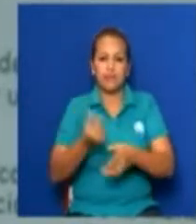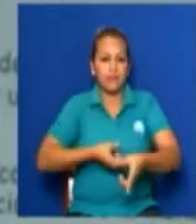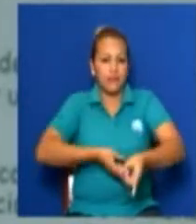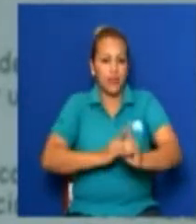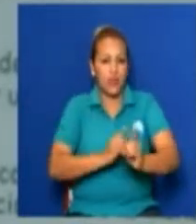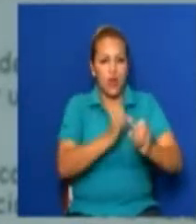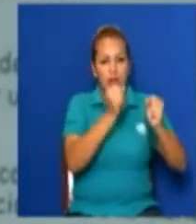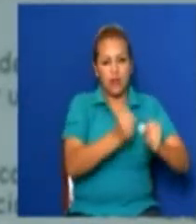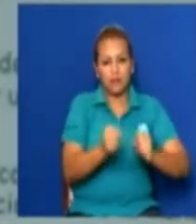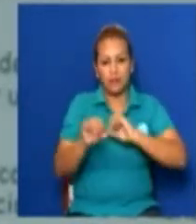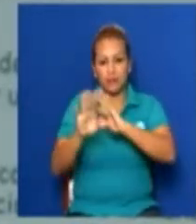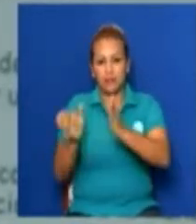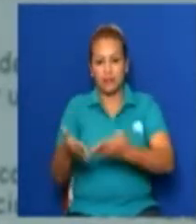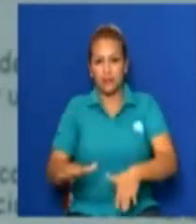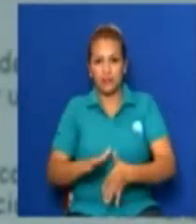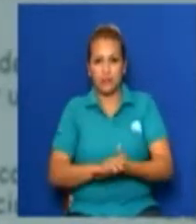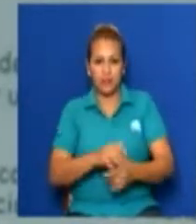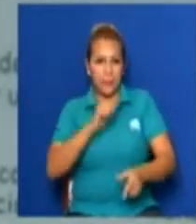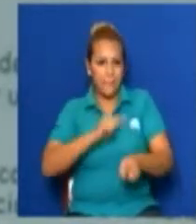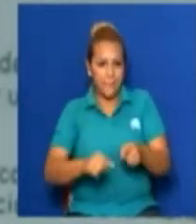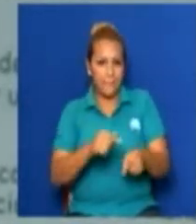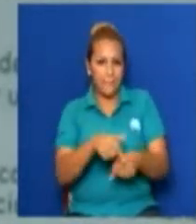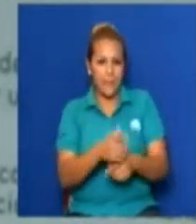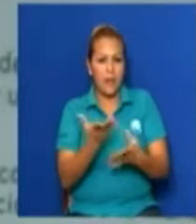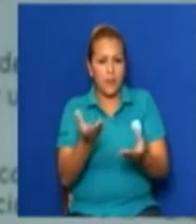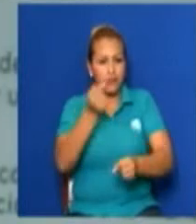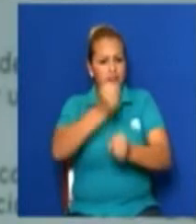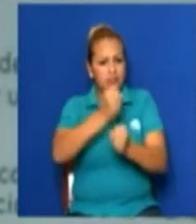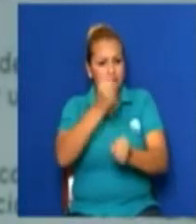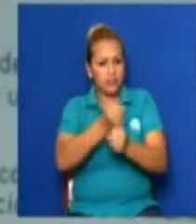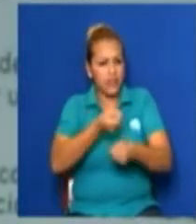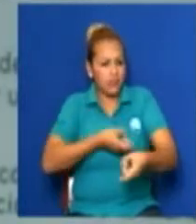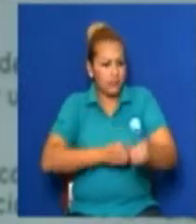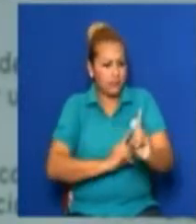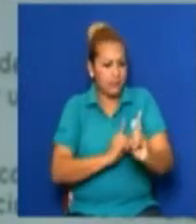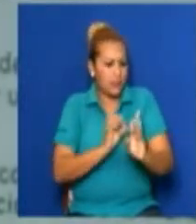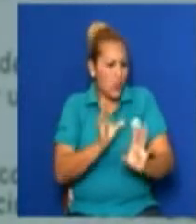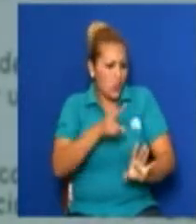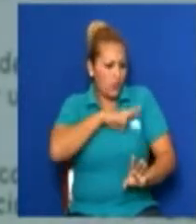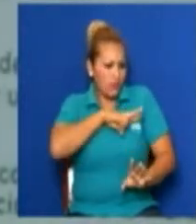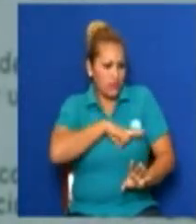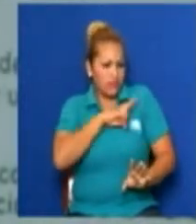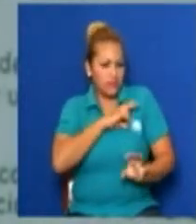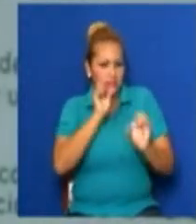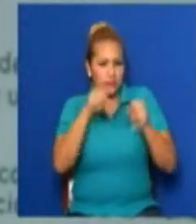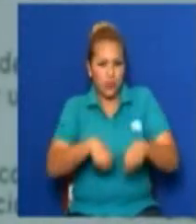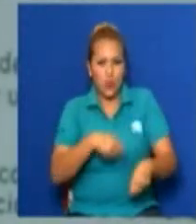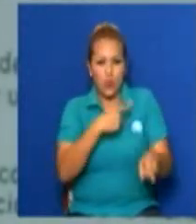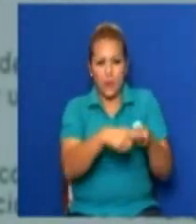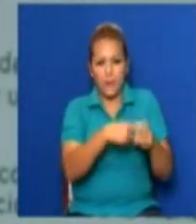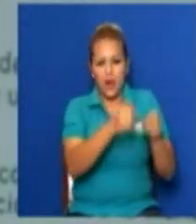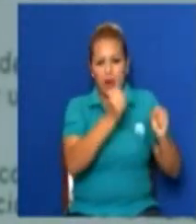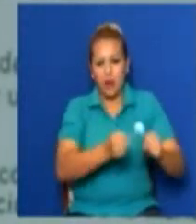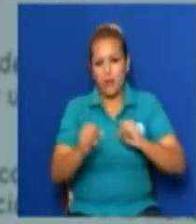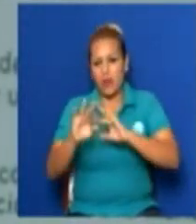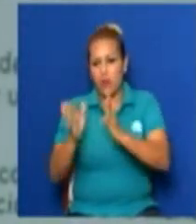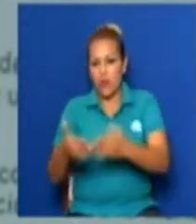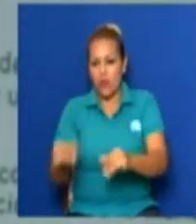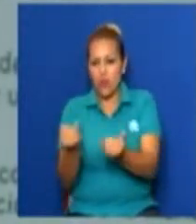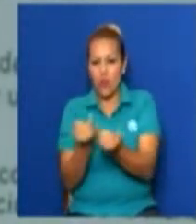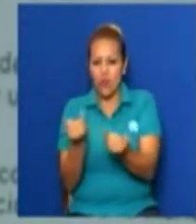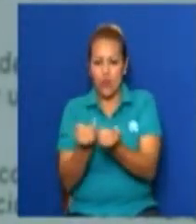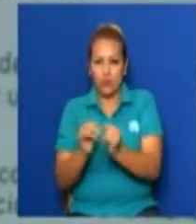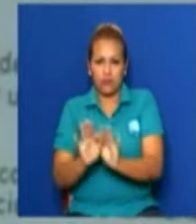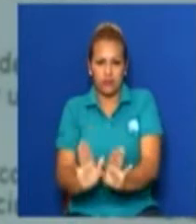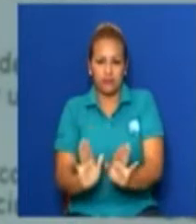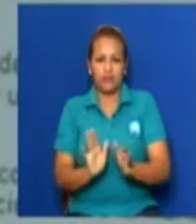para hombres o mujeres por un trabajo de igual valor. Se trata de promover y